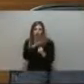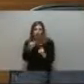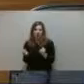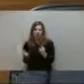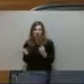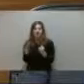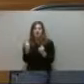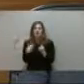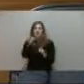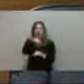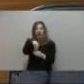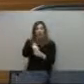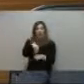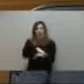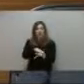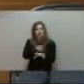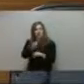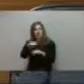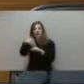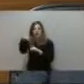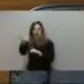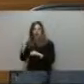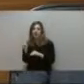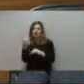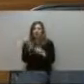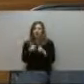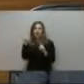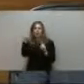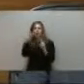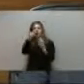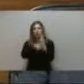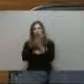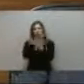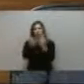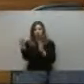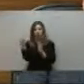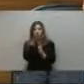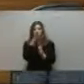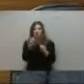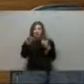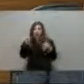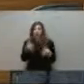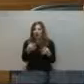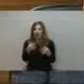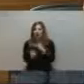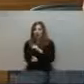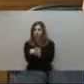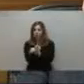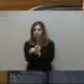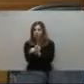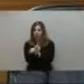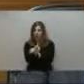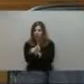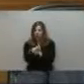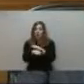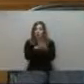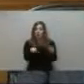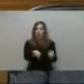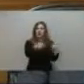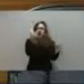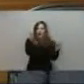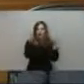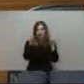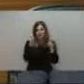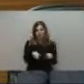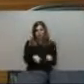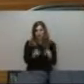de la Administración como fuera, con objetivos claros, dar seguridad al puerto sin cargarse la playa.